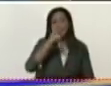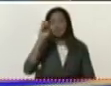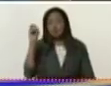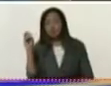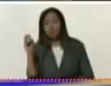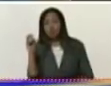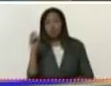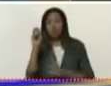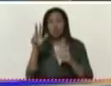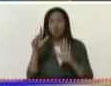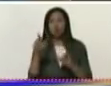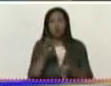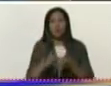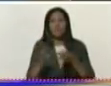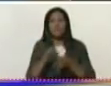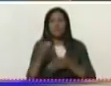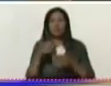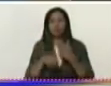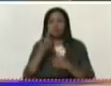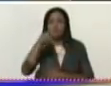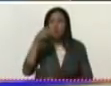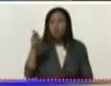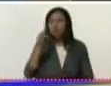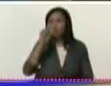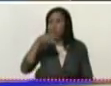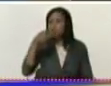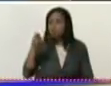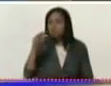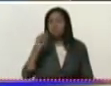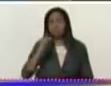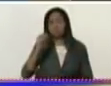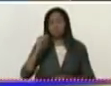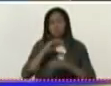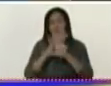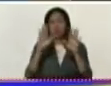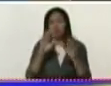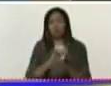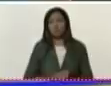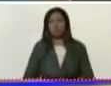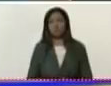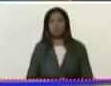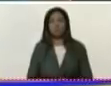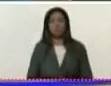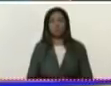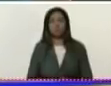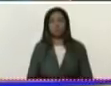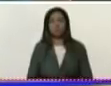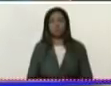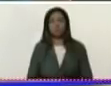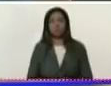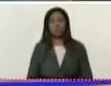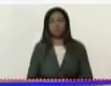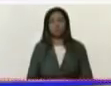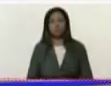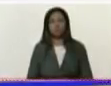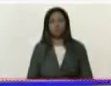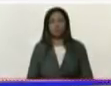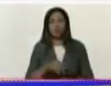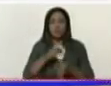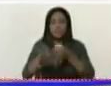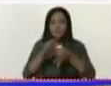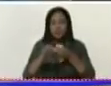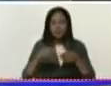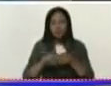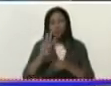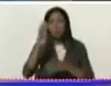4.386.408 Petro Aguinaldo. ¿Correcto? ¿Tarek? Correcto. Tarek El Aissami. Petro Aguinaldo,